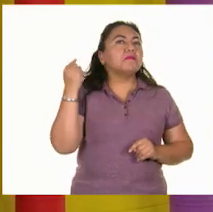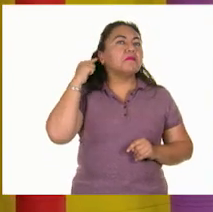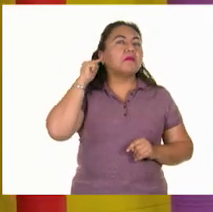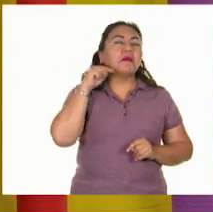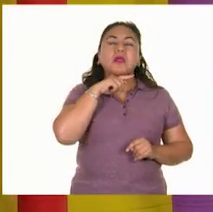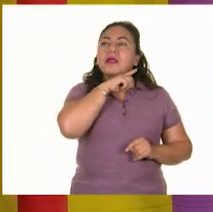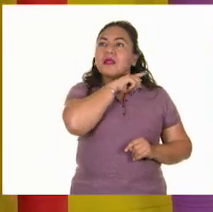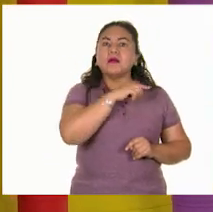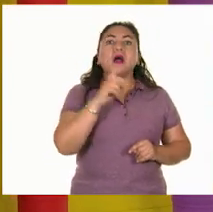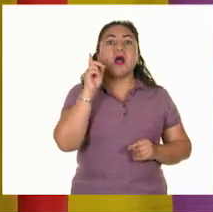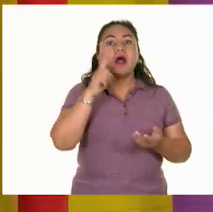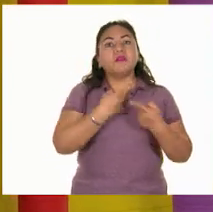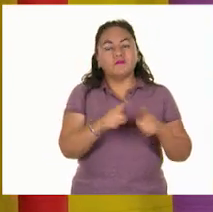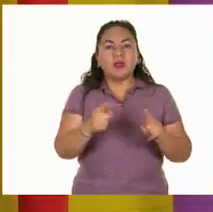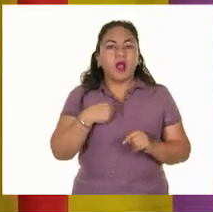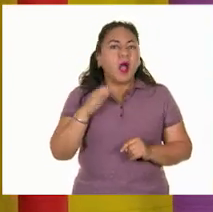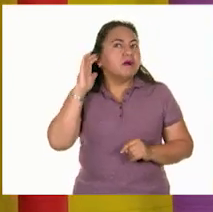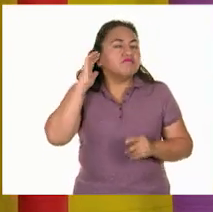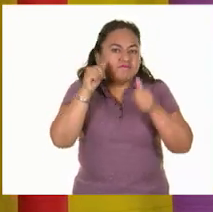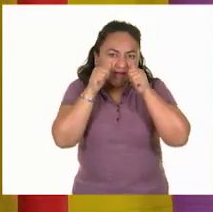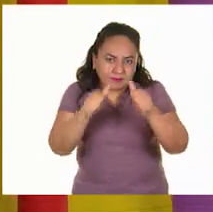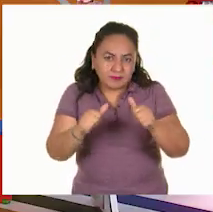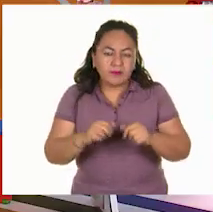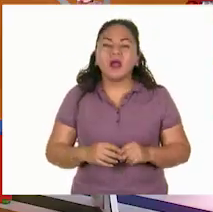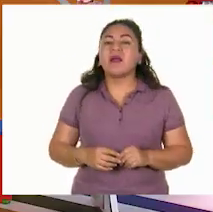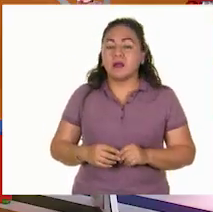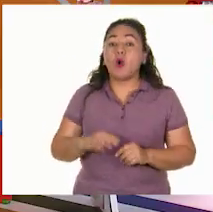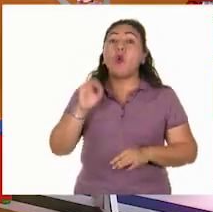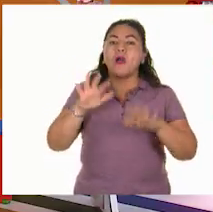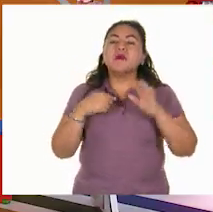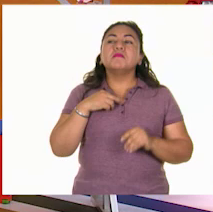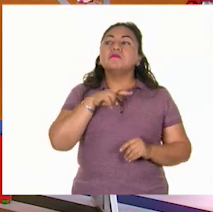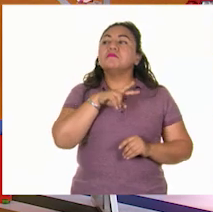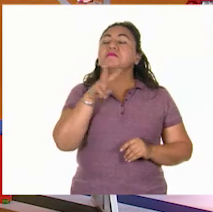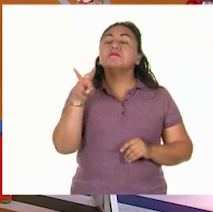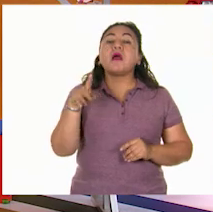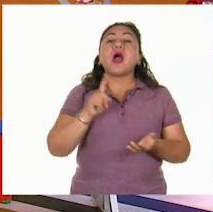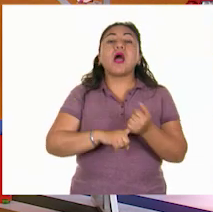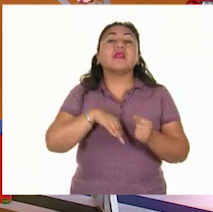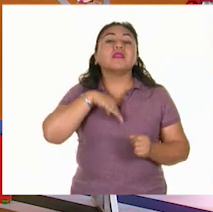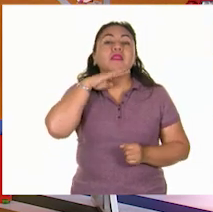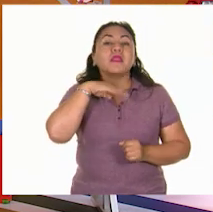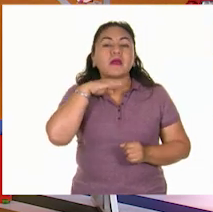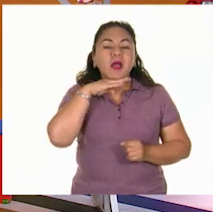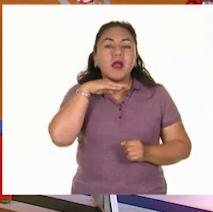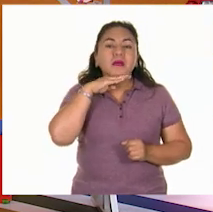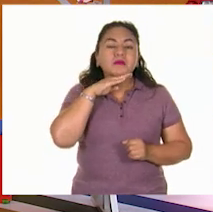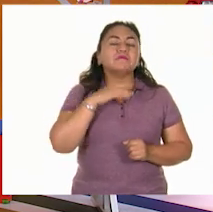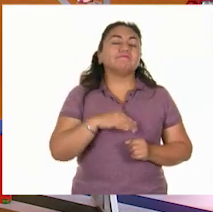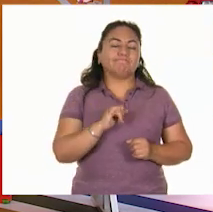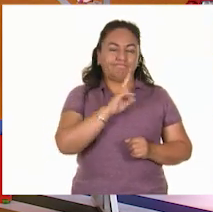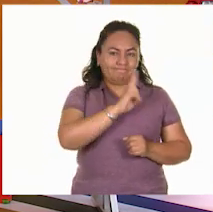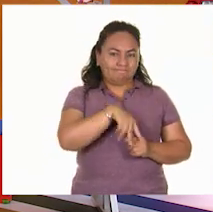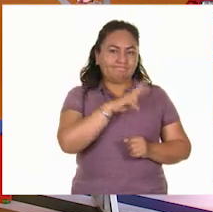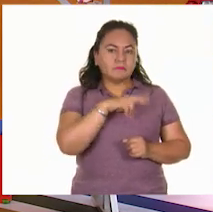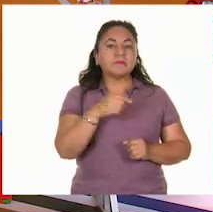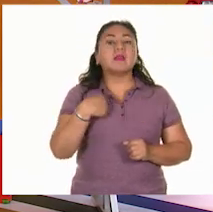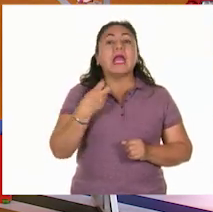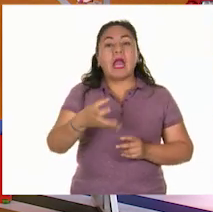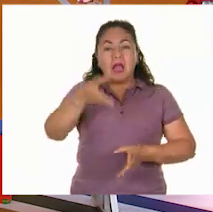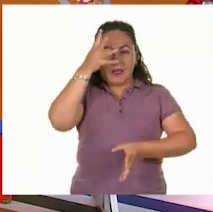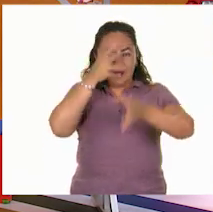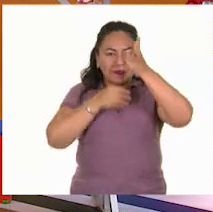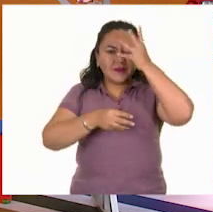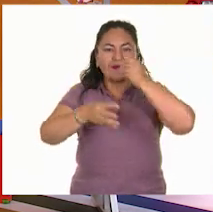que escuchar. También vemos, pero no observamos. Cierto, muy cierto. Y a eso lo aprendimos